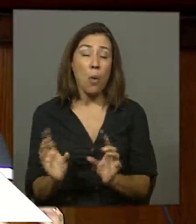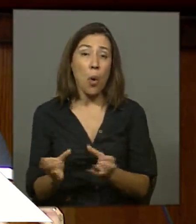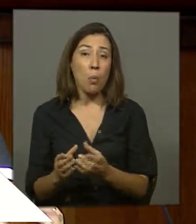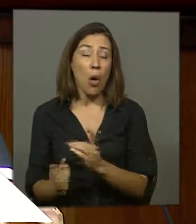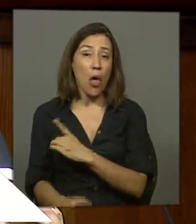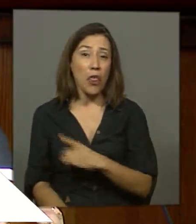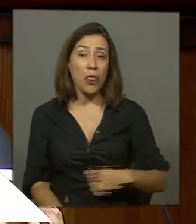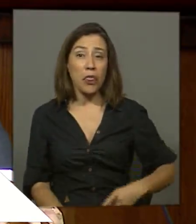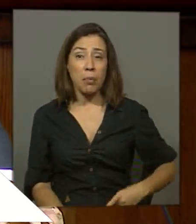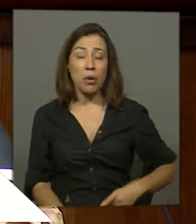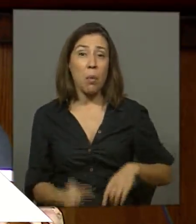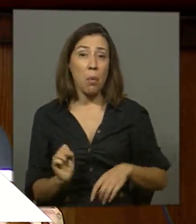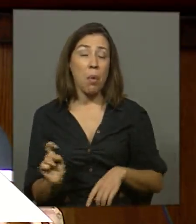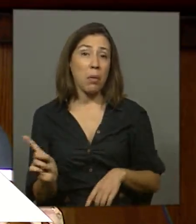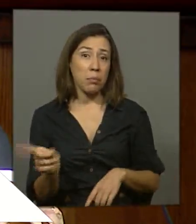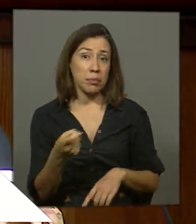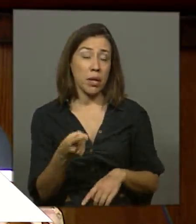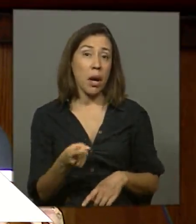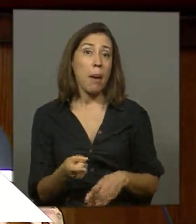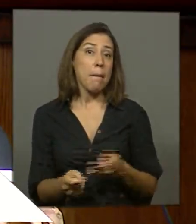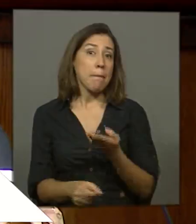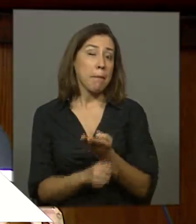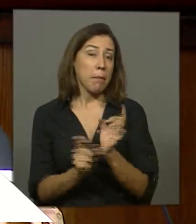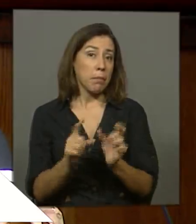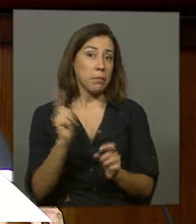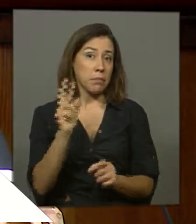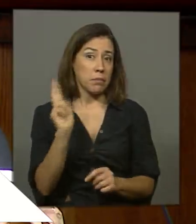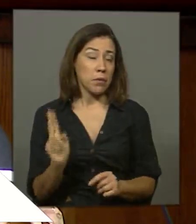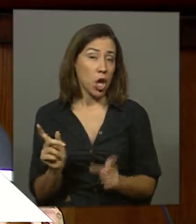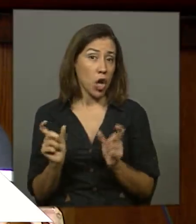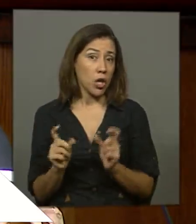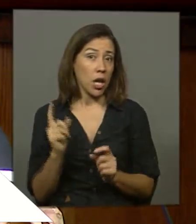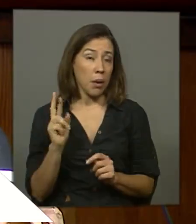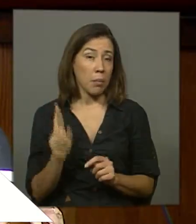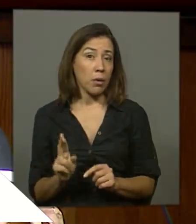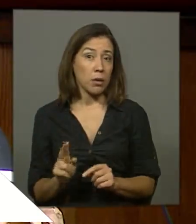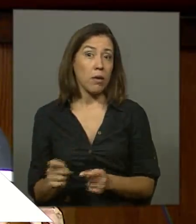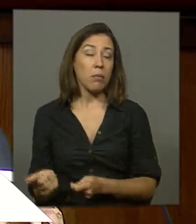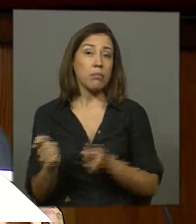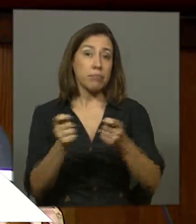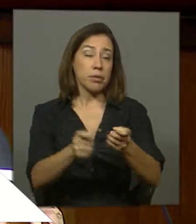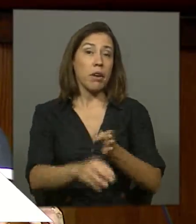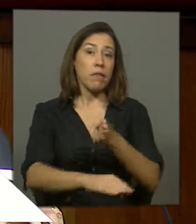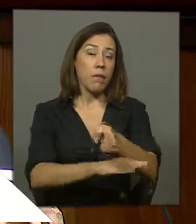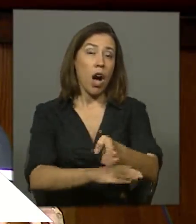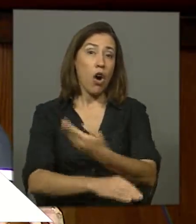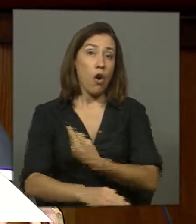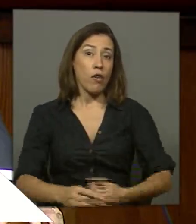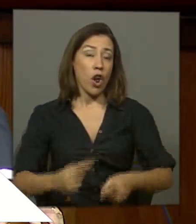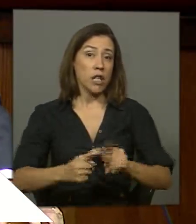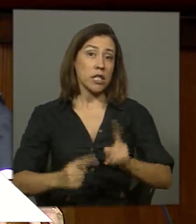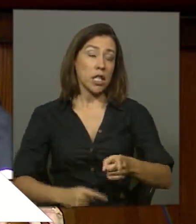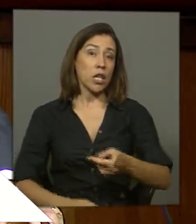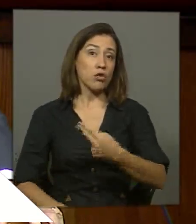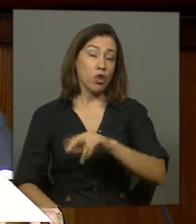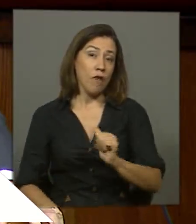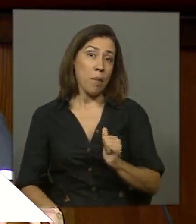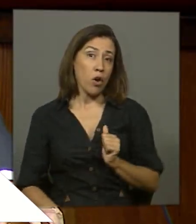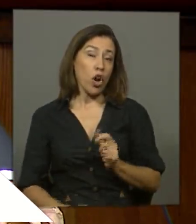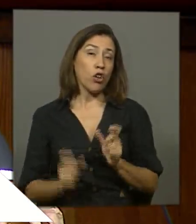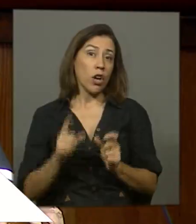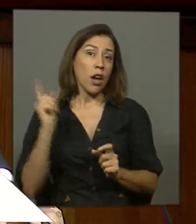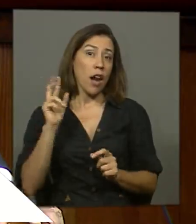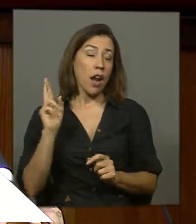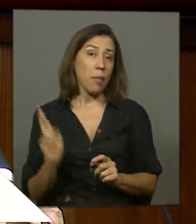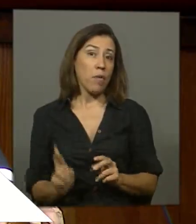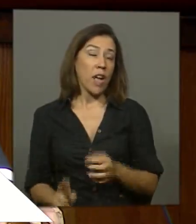diputados no manda esa petición a la contraloría y la contraloría llegará al gobierno a exigir y nosotros cumpliremos lo que la contraloría